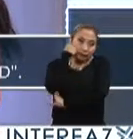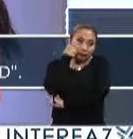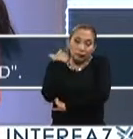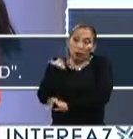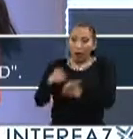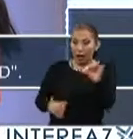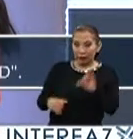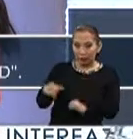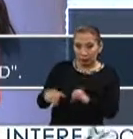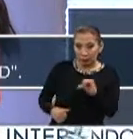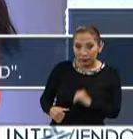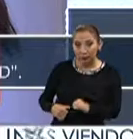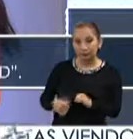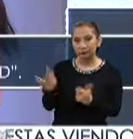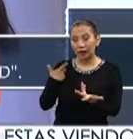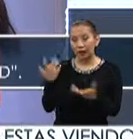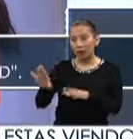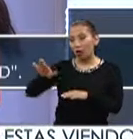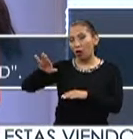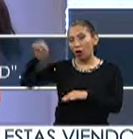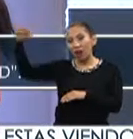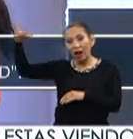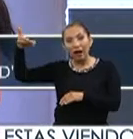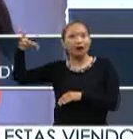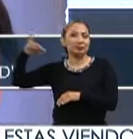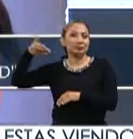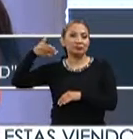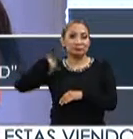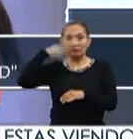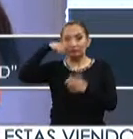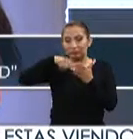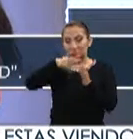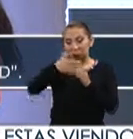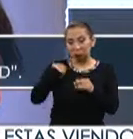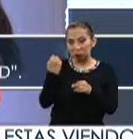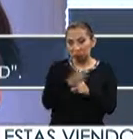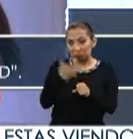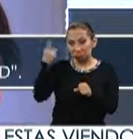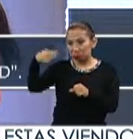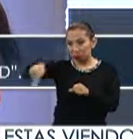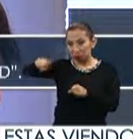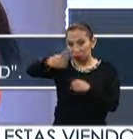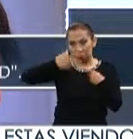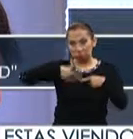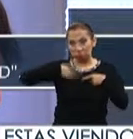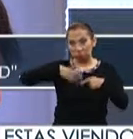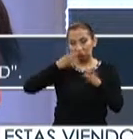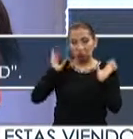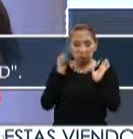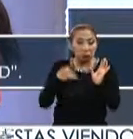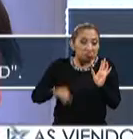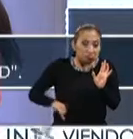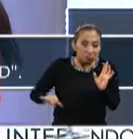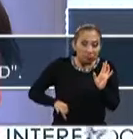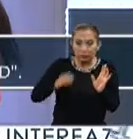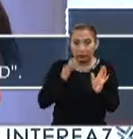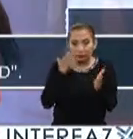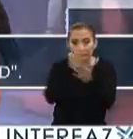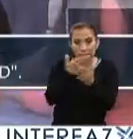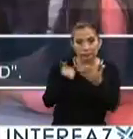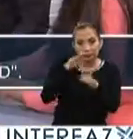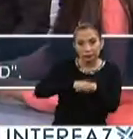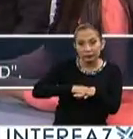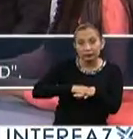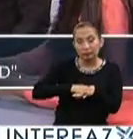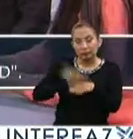O actividades externas. Entonces, creo que es una buena oportunidad para que los usuarios tengan